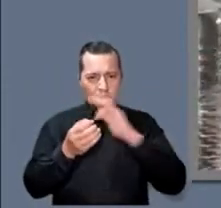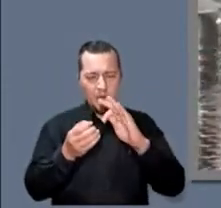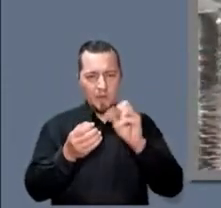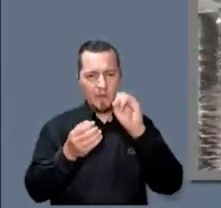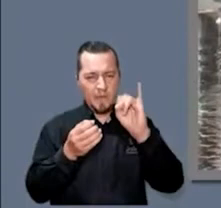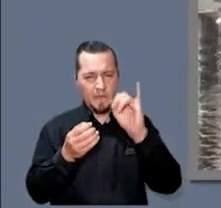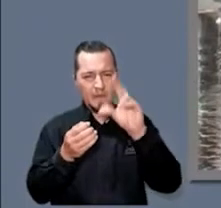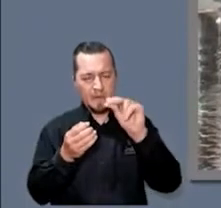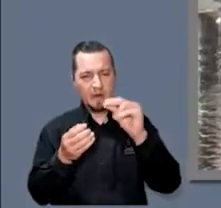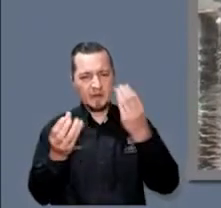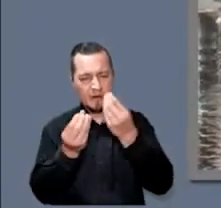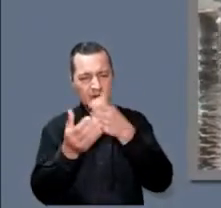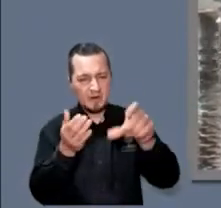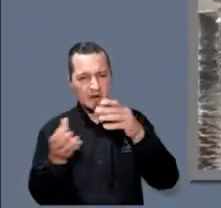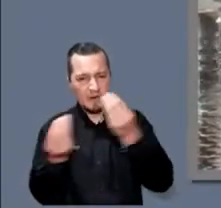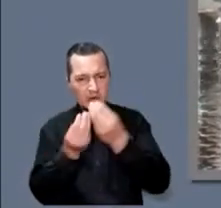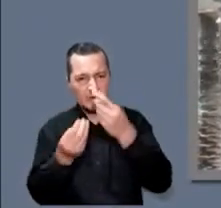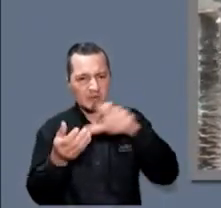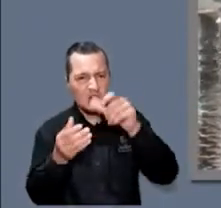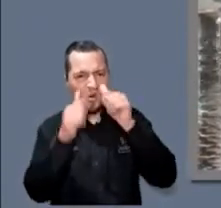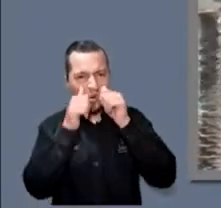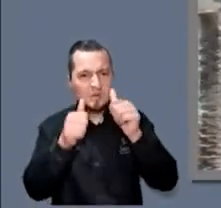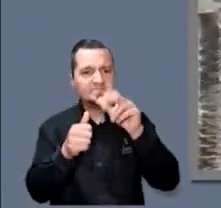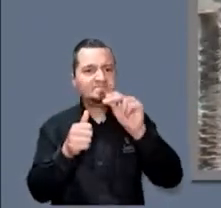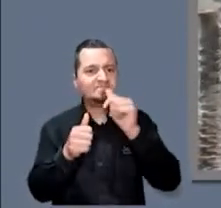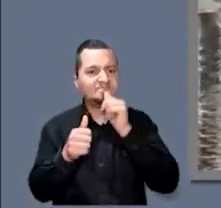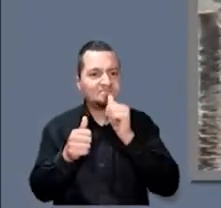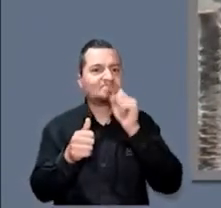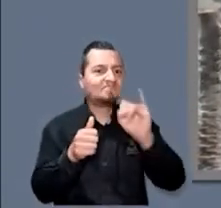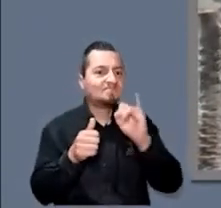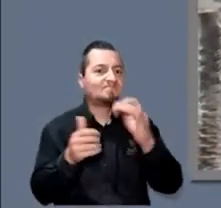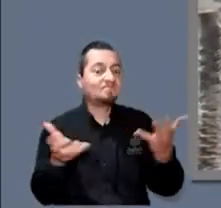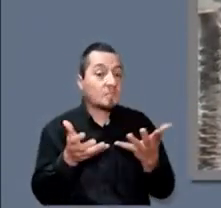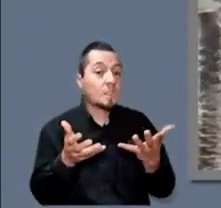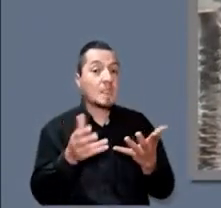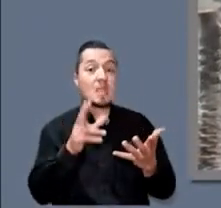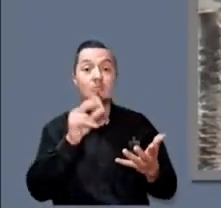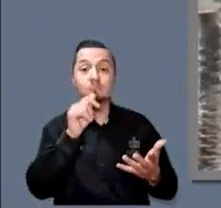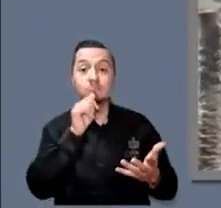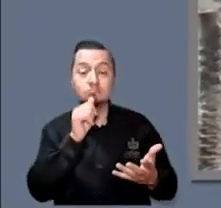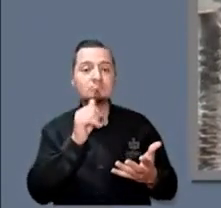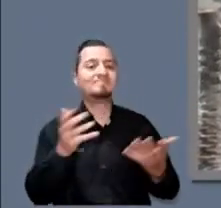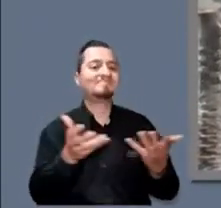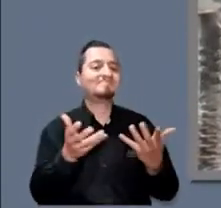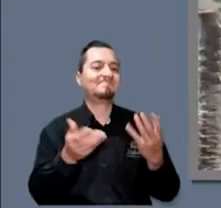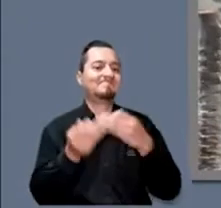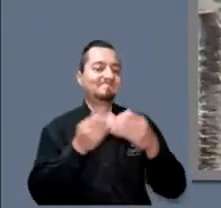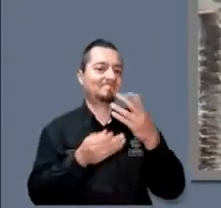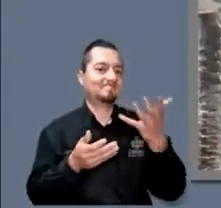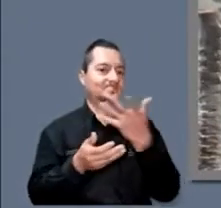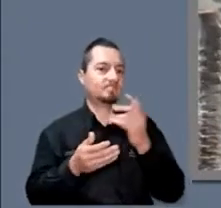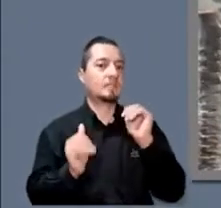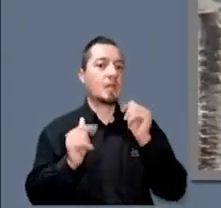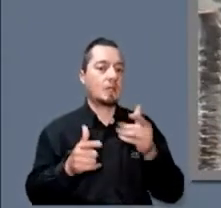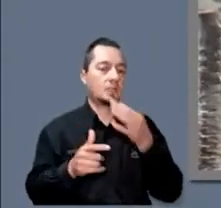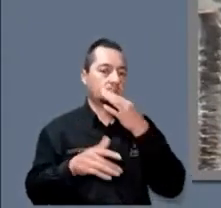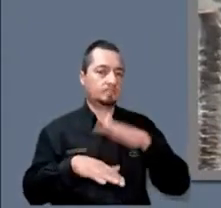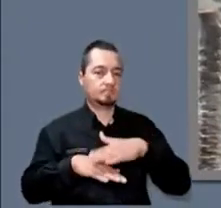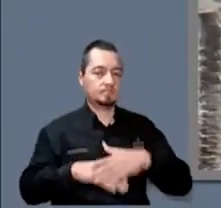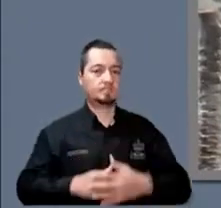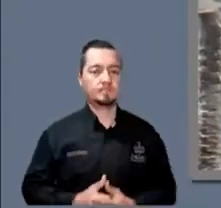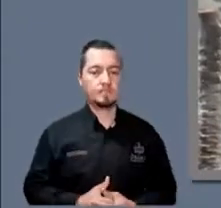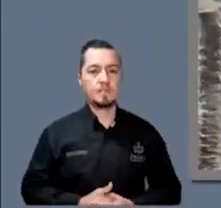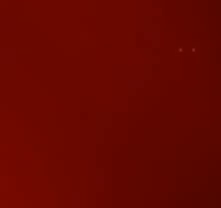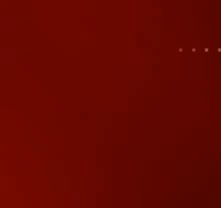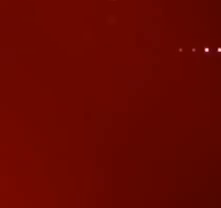los niveles de vacunación que ya tenemos si realmente tuviera alguna incidencia importante en la